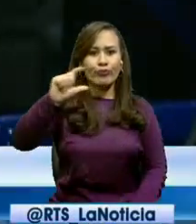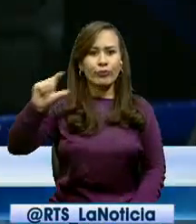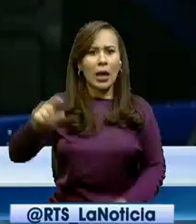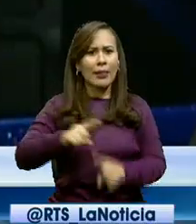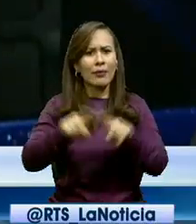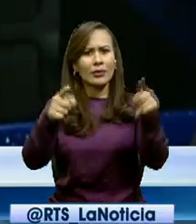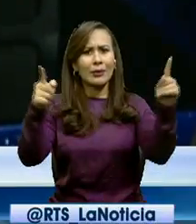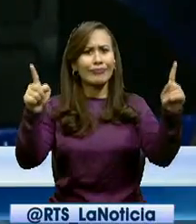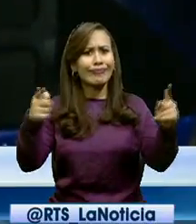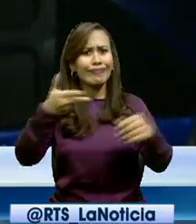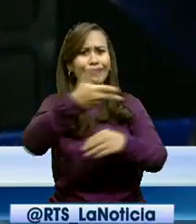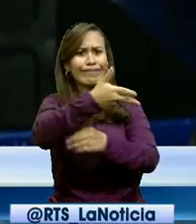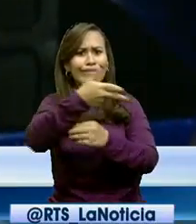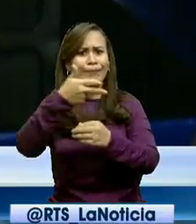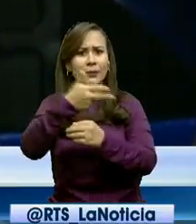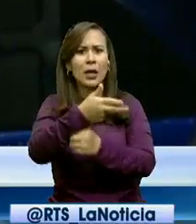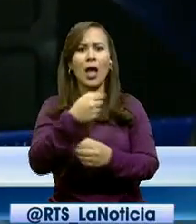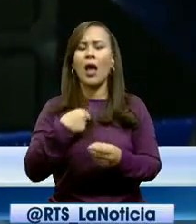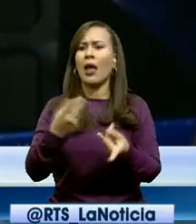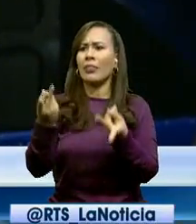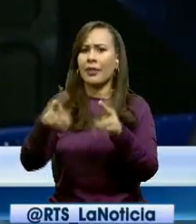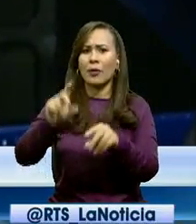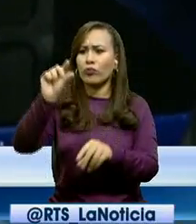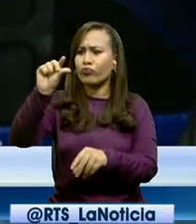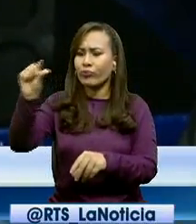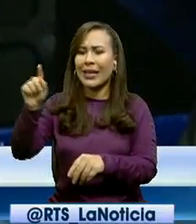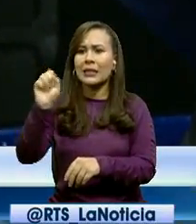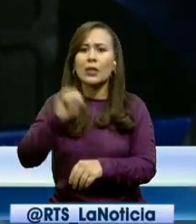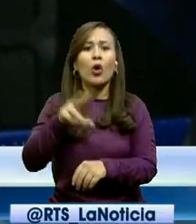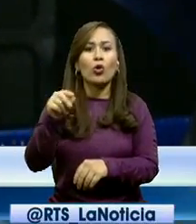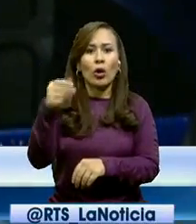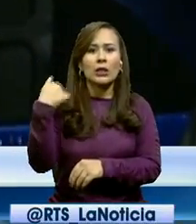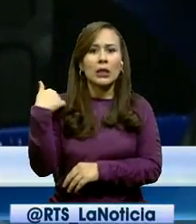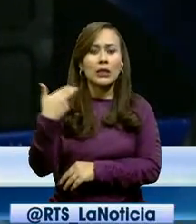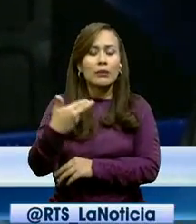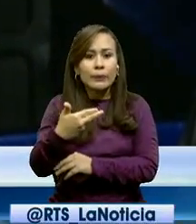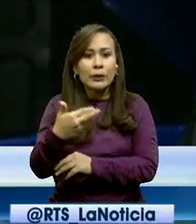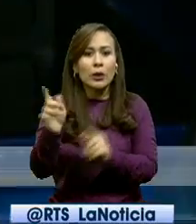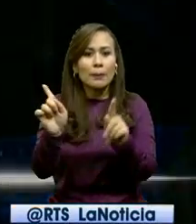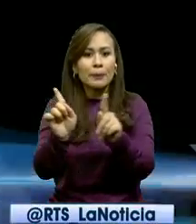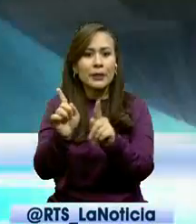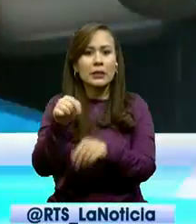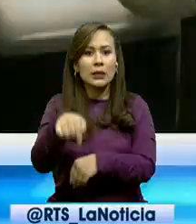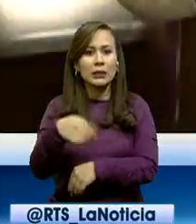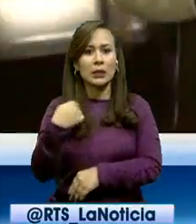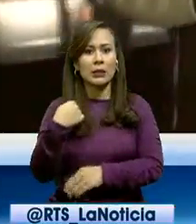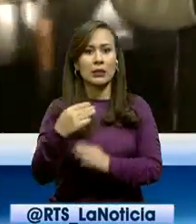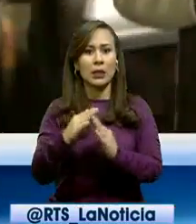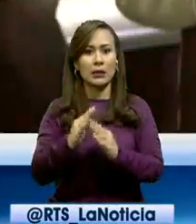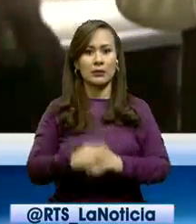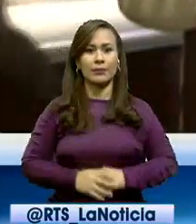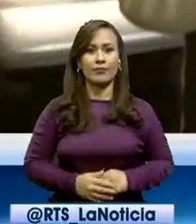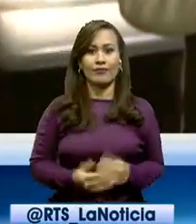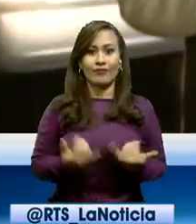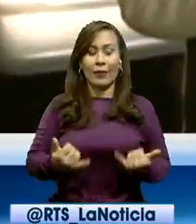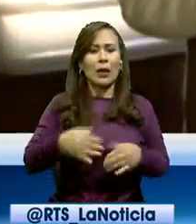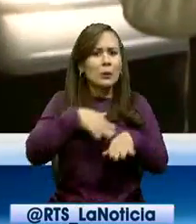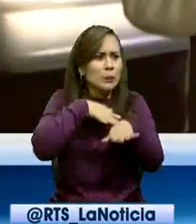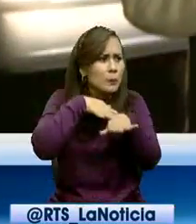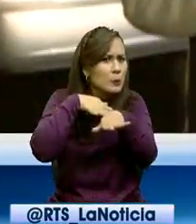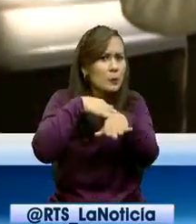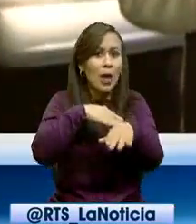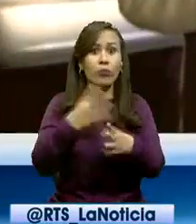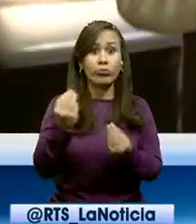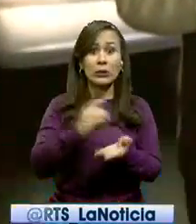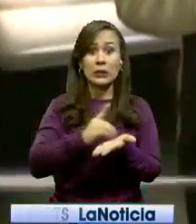y también vamos a verificar si las otras municiones corresponden al arma corta que se encontraron en esta casa. Seguimientos de varias semanas permitieron